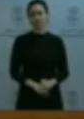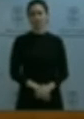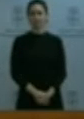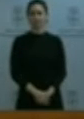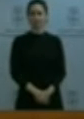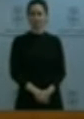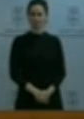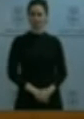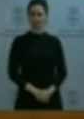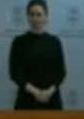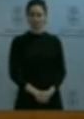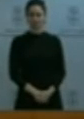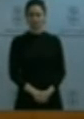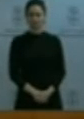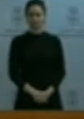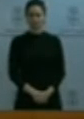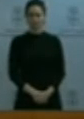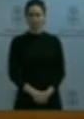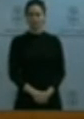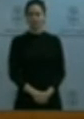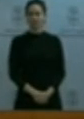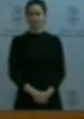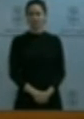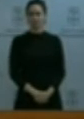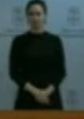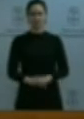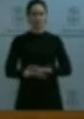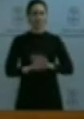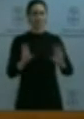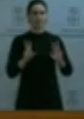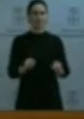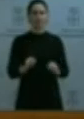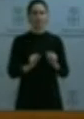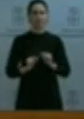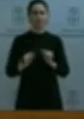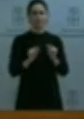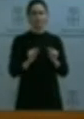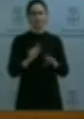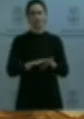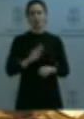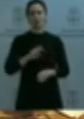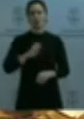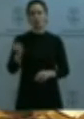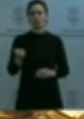respecto. Dejemos ese debate para otra ocasión, si lo merece o si ha lugar. Muchas gracias.